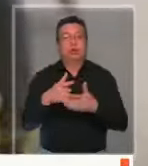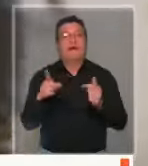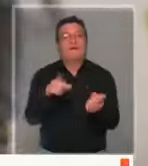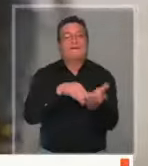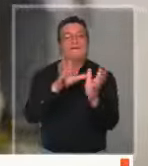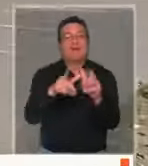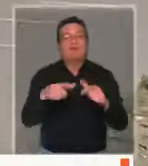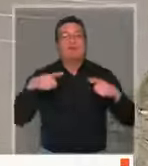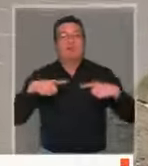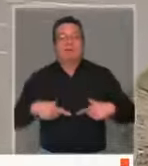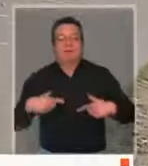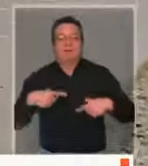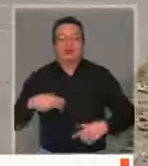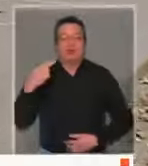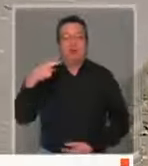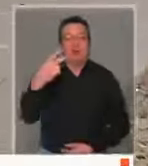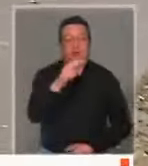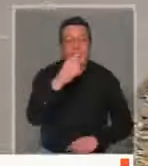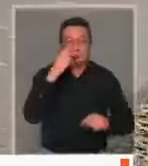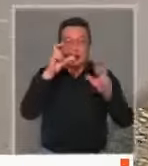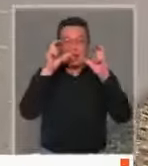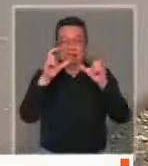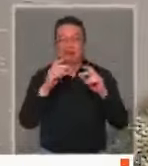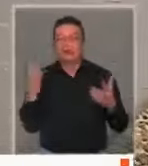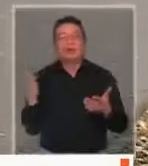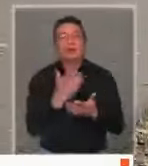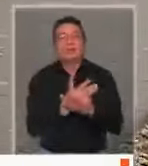Quedamos atentos entonces a todo lo que se refiere al